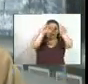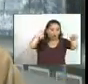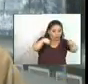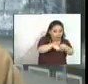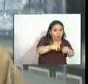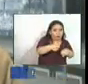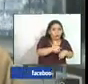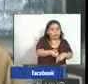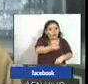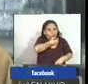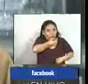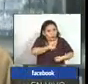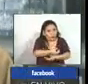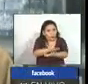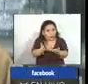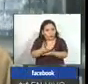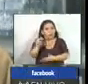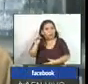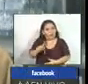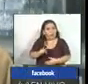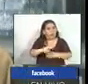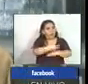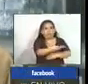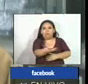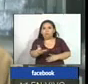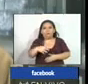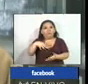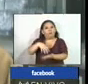llevan la información de este observatorio hacia la población.